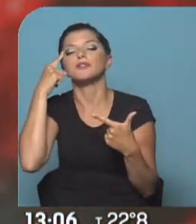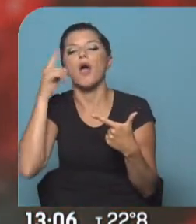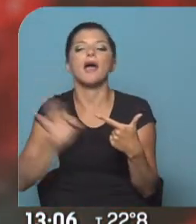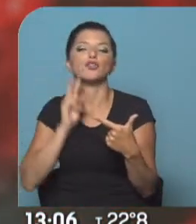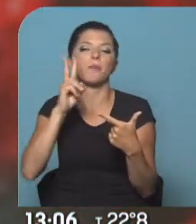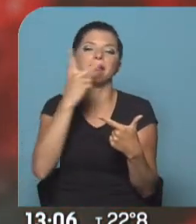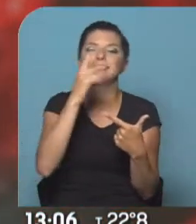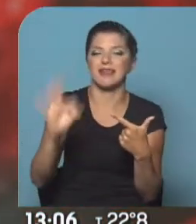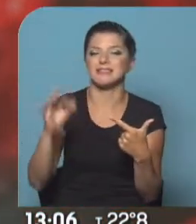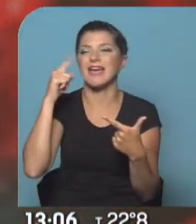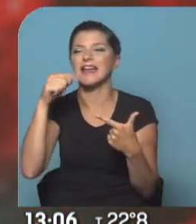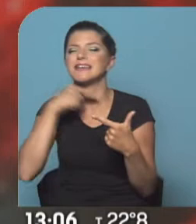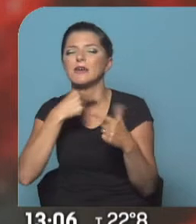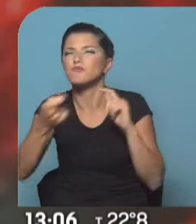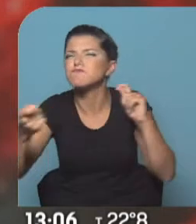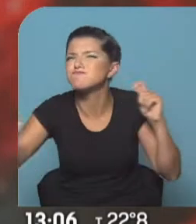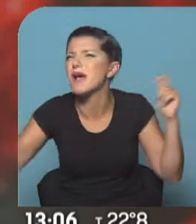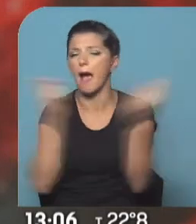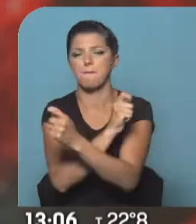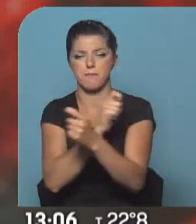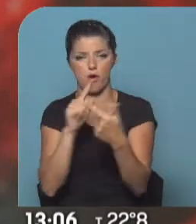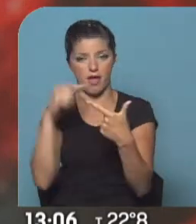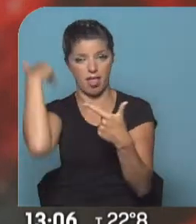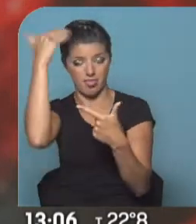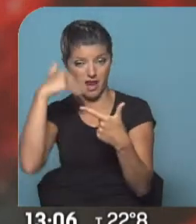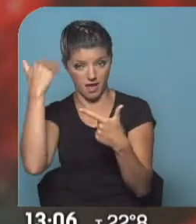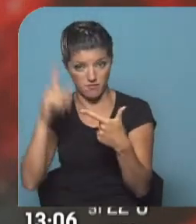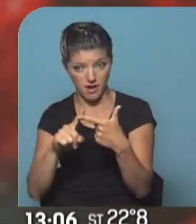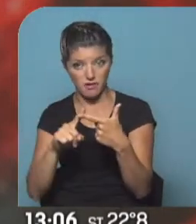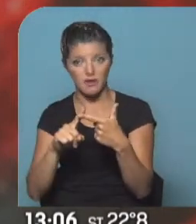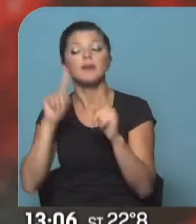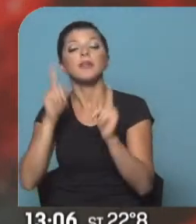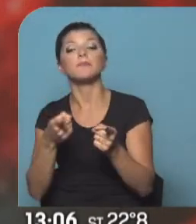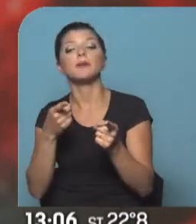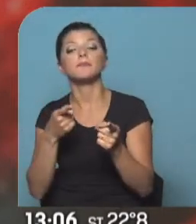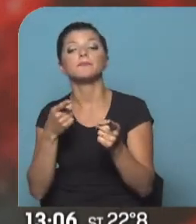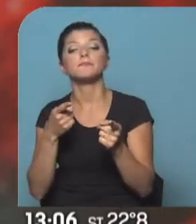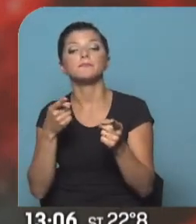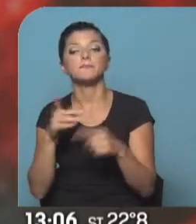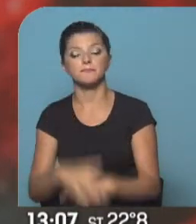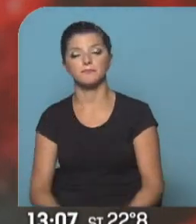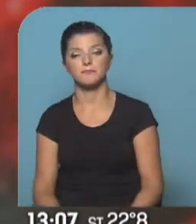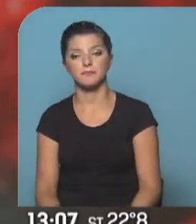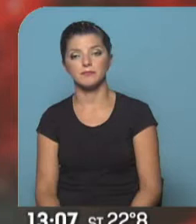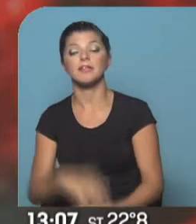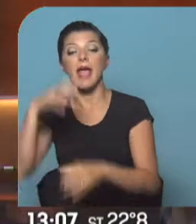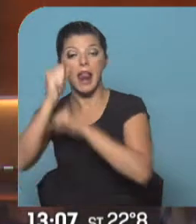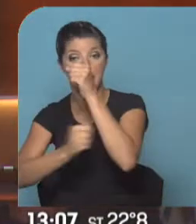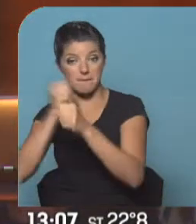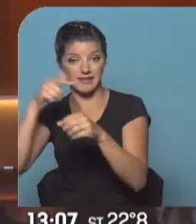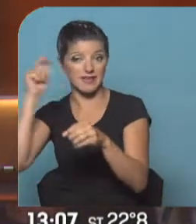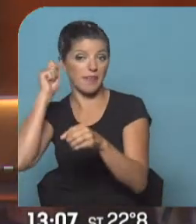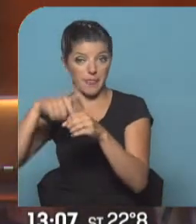cambio revolucionario que quiere producir en Arabia, inclusive con la venta de parte de la petrolera estatal, algo que